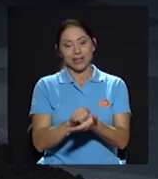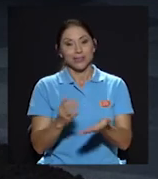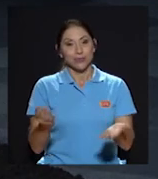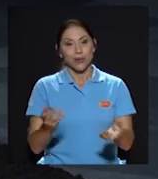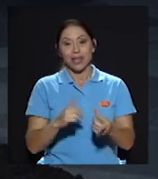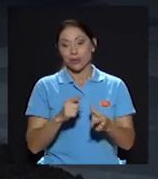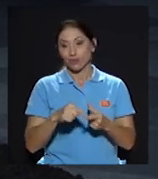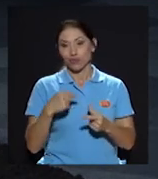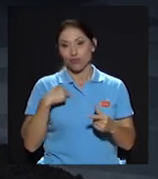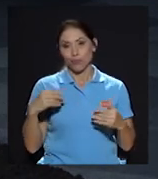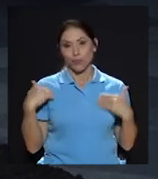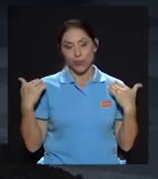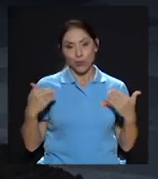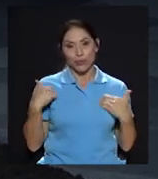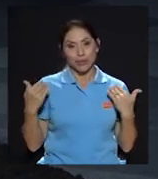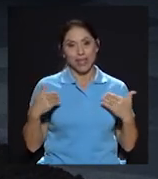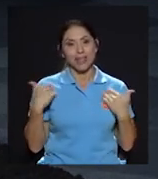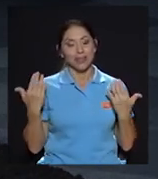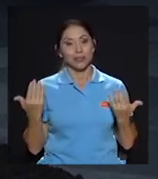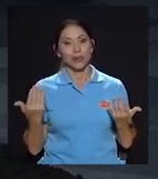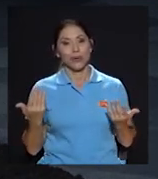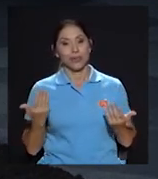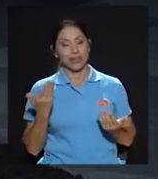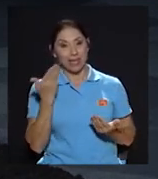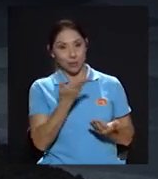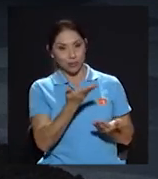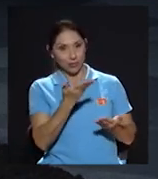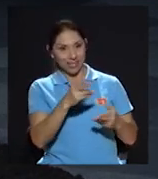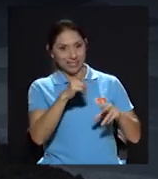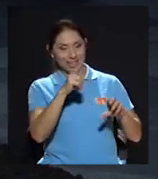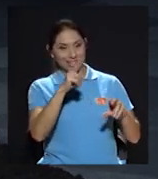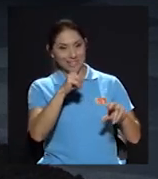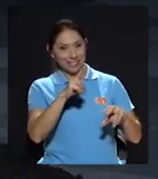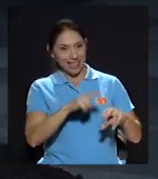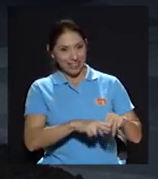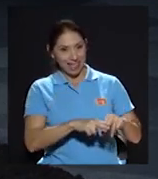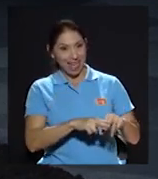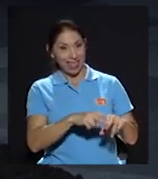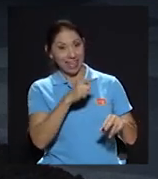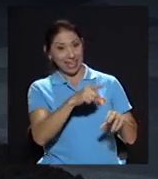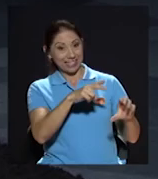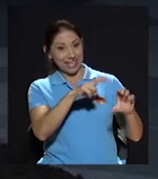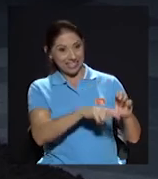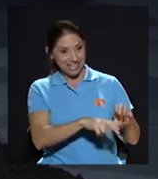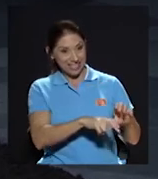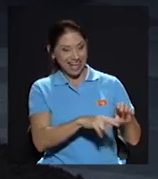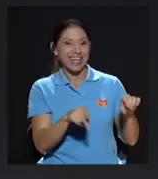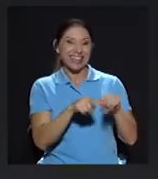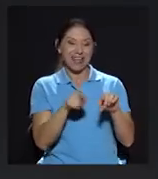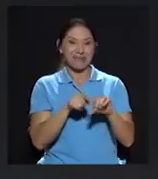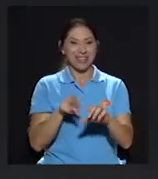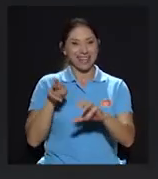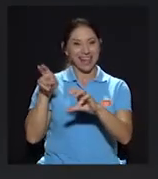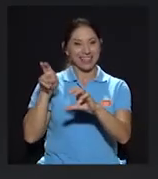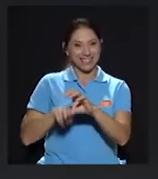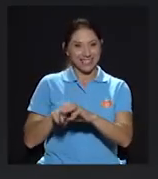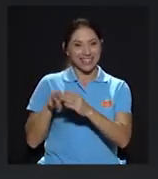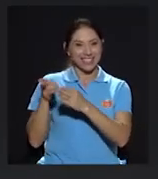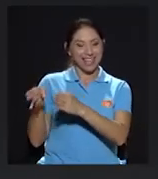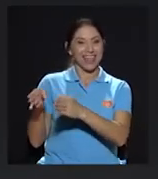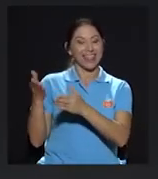manera que estoy muy contento de que en esa silla y en la silla del